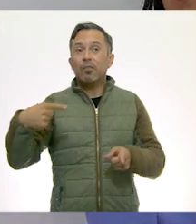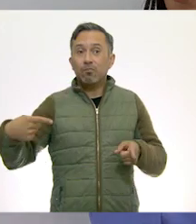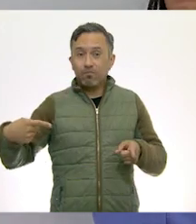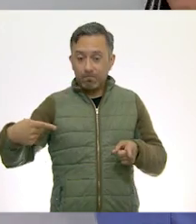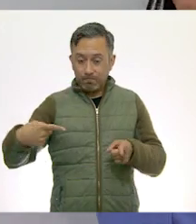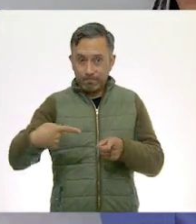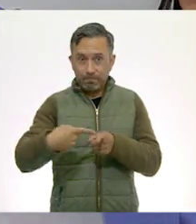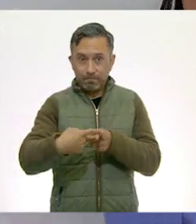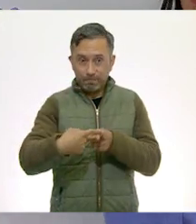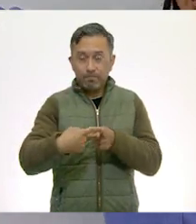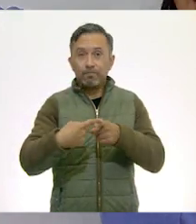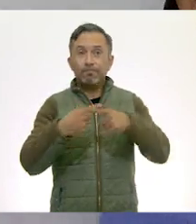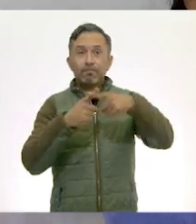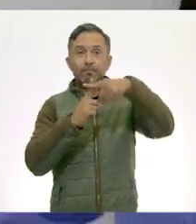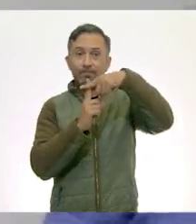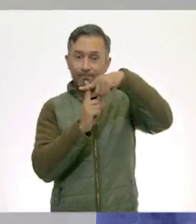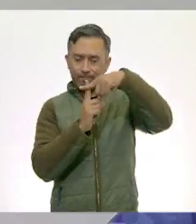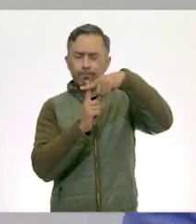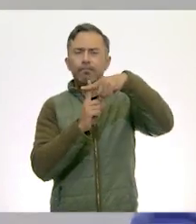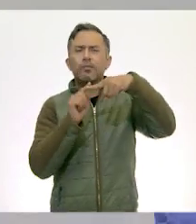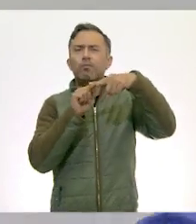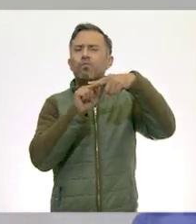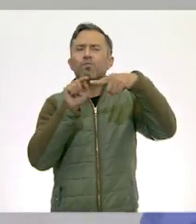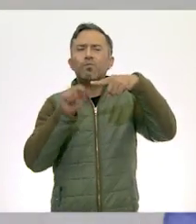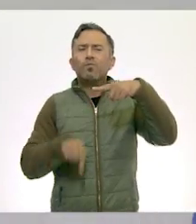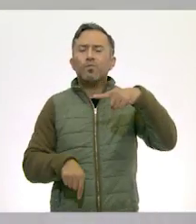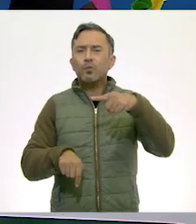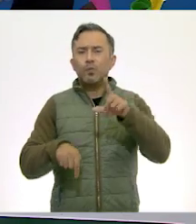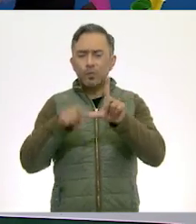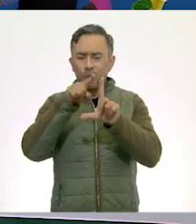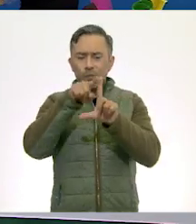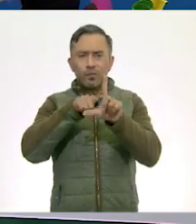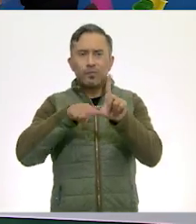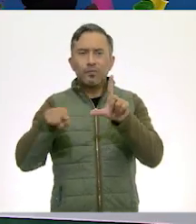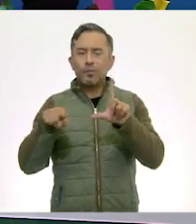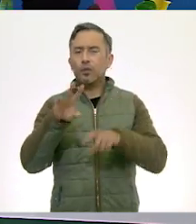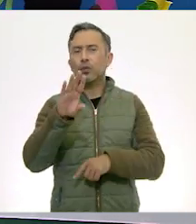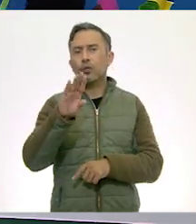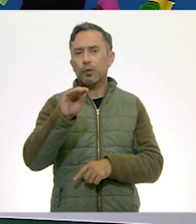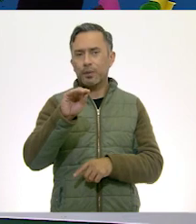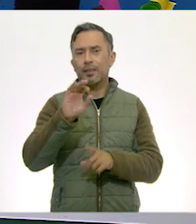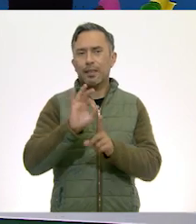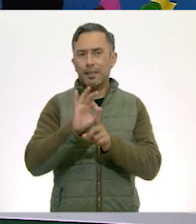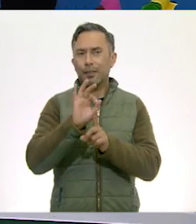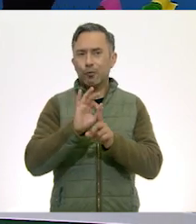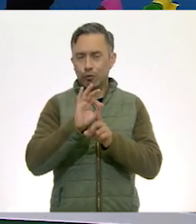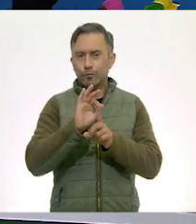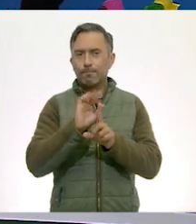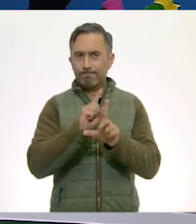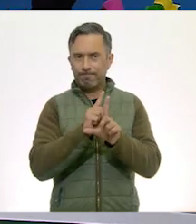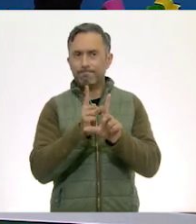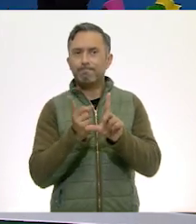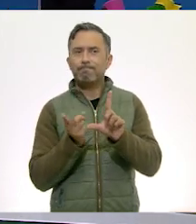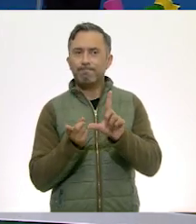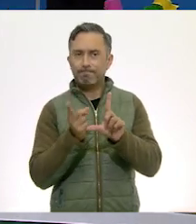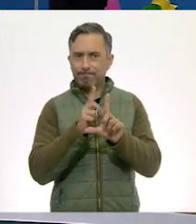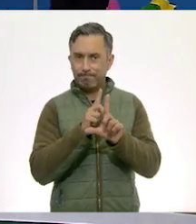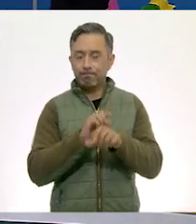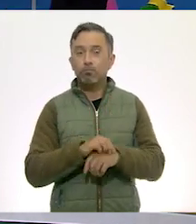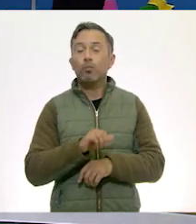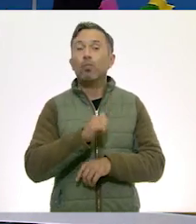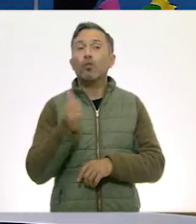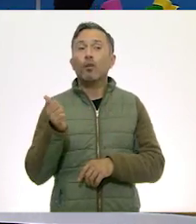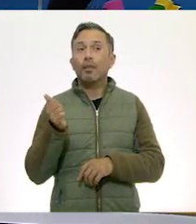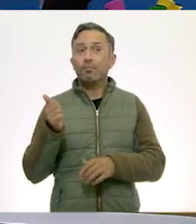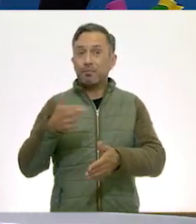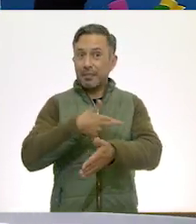forman ángulos de 90 grados. Ok. Sí. Bien. Las rectas secantes